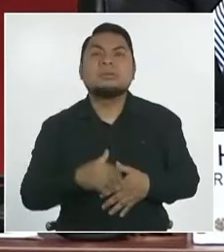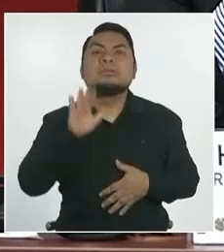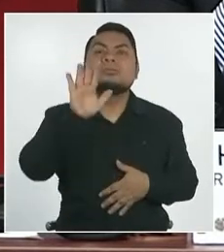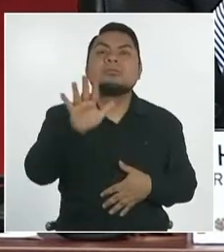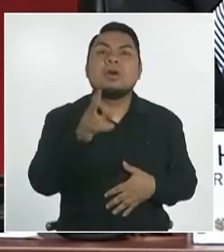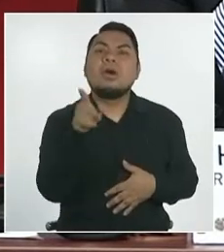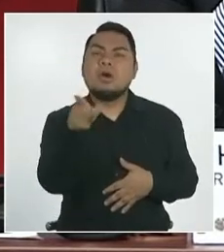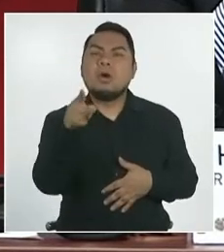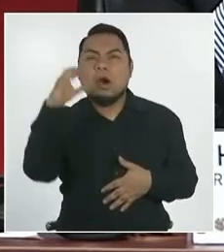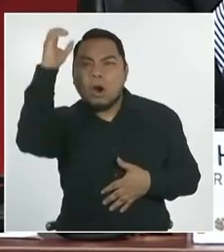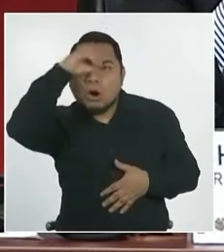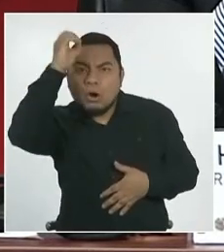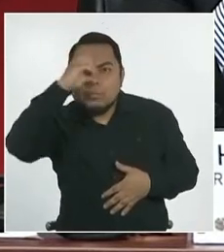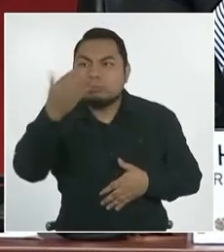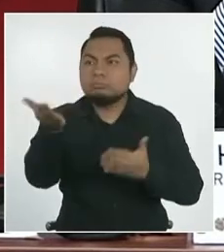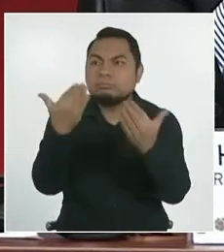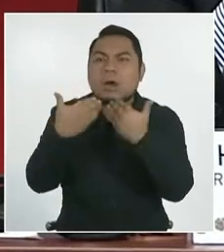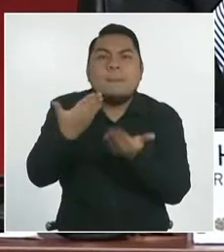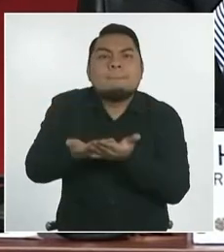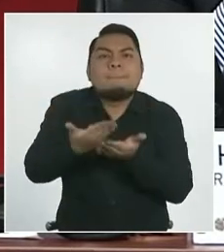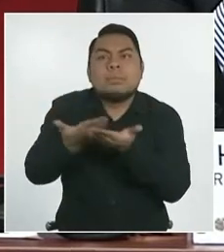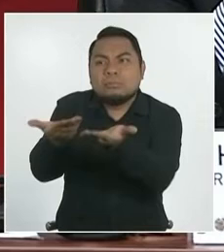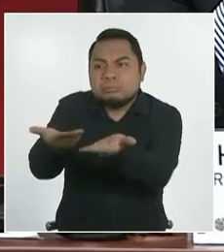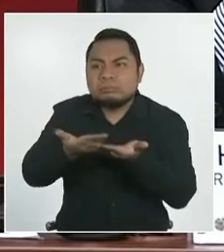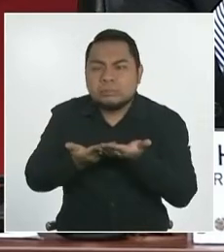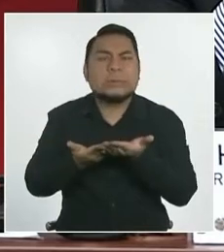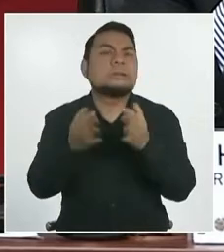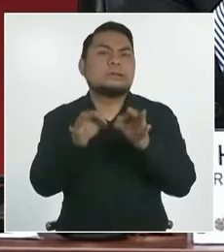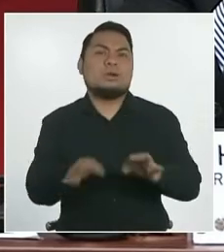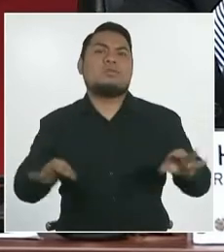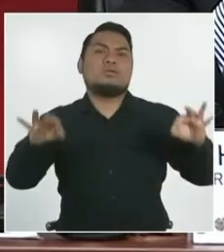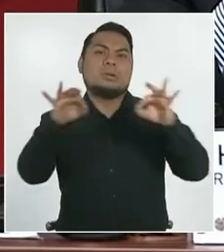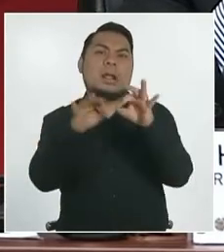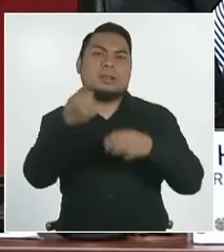voz y sus propuestas son importantes para nosotros